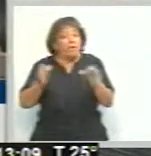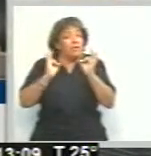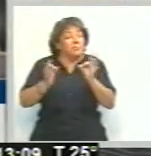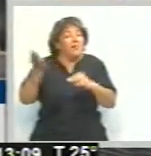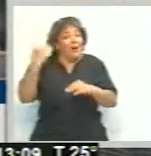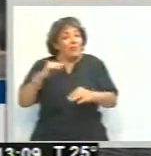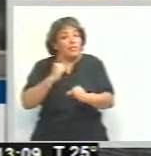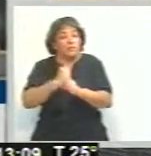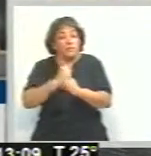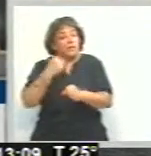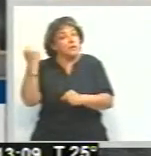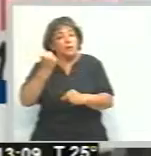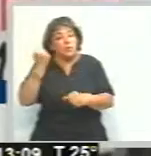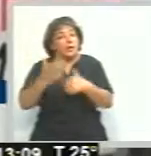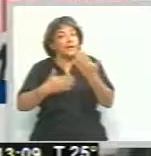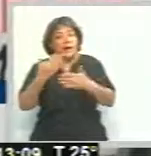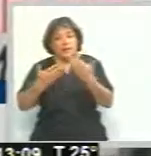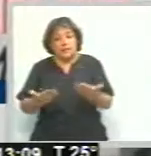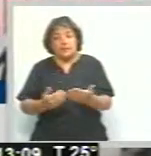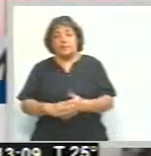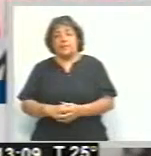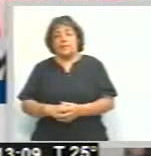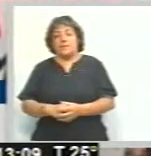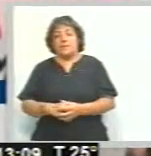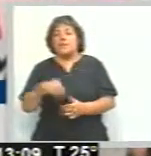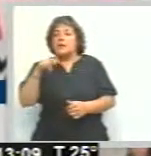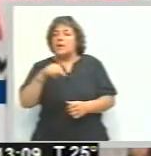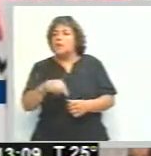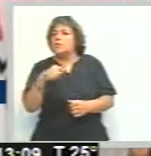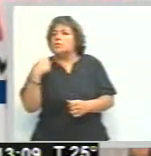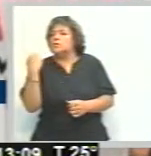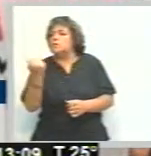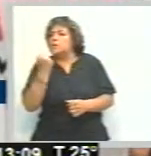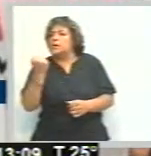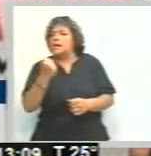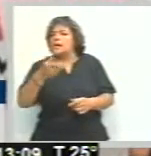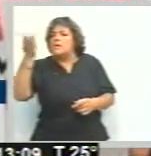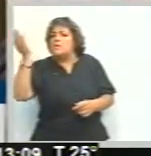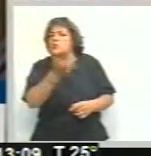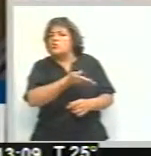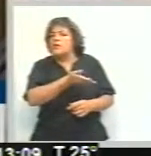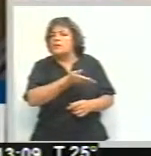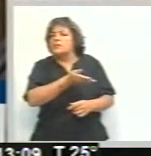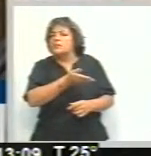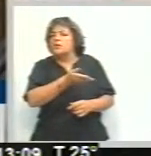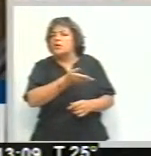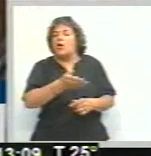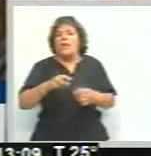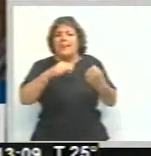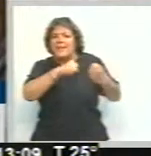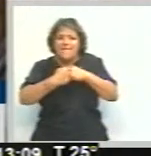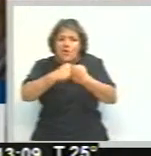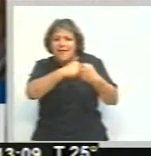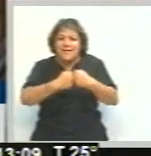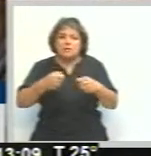que es importante que se haga. Adelante. Es llamativo realmente el porcentaje, el nivel de casos de violencia de